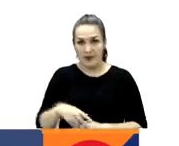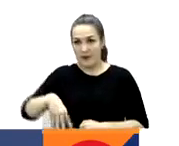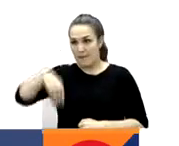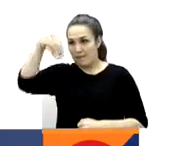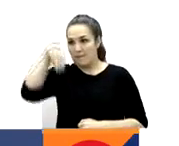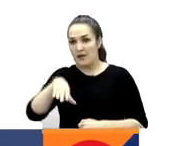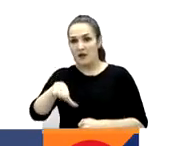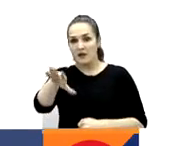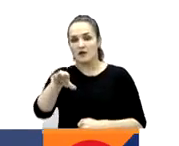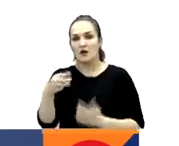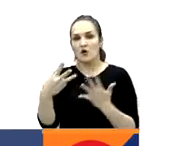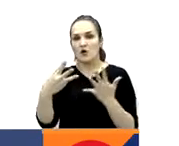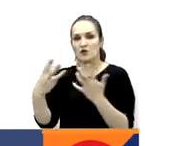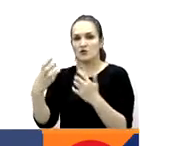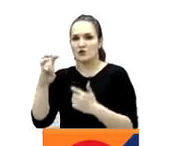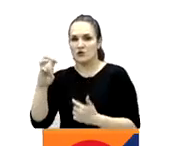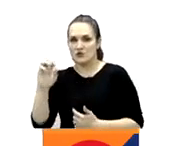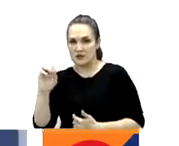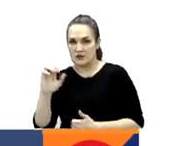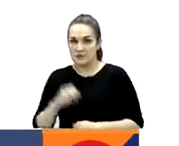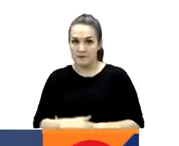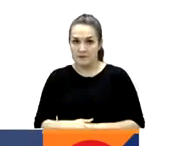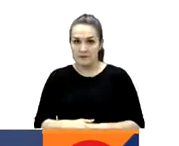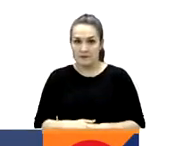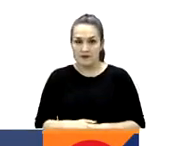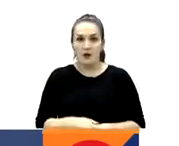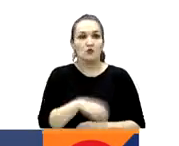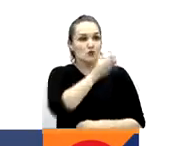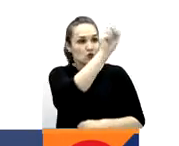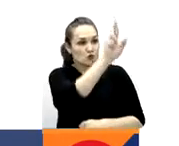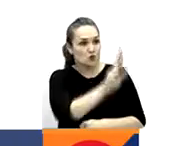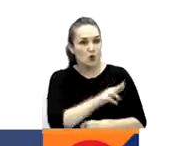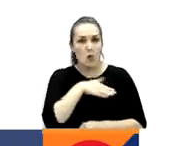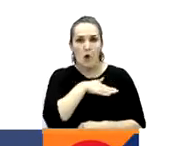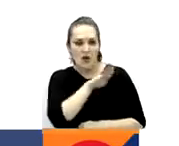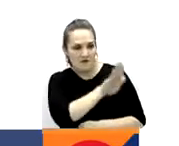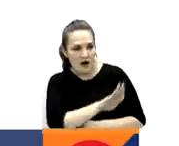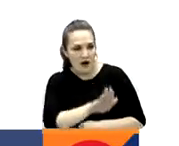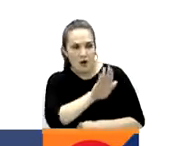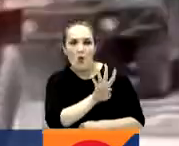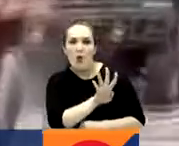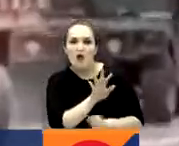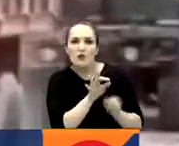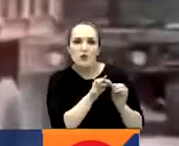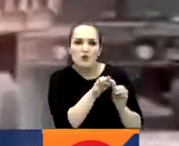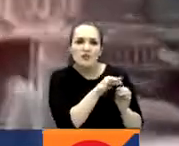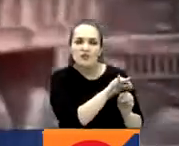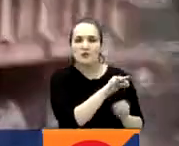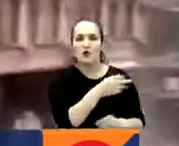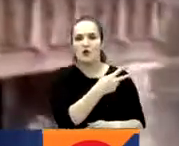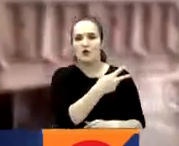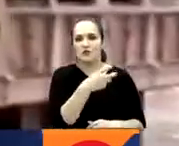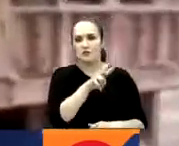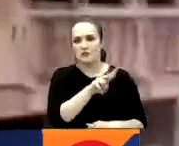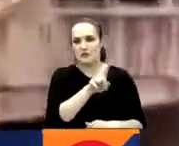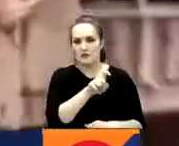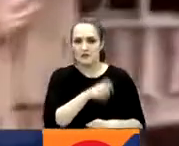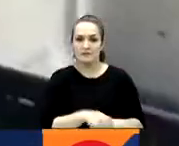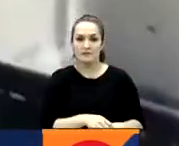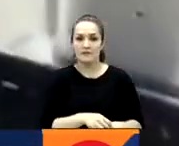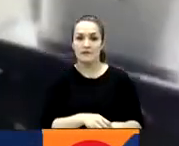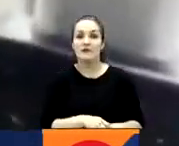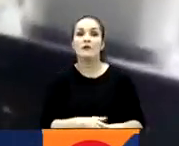Magdalena 880 hombres y en los 4 municipios del sur de Bolívar 226 hombres. Entre tanto, la Fuerza Naval